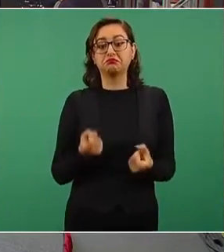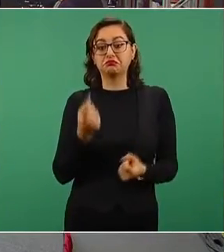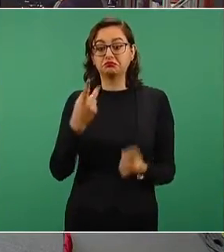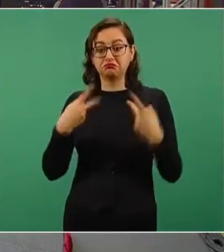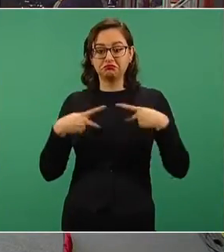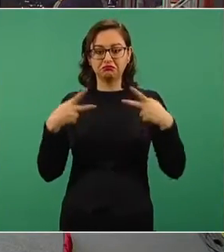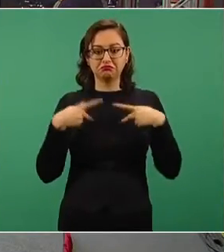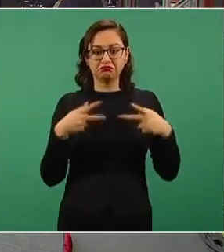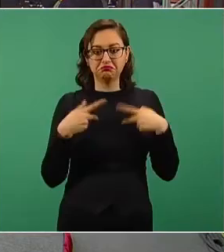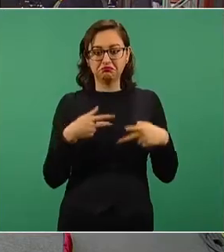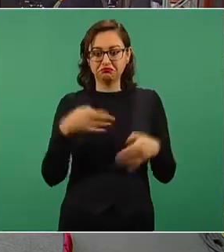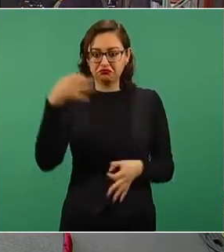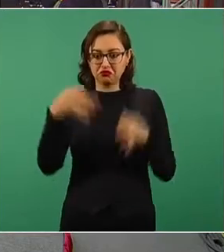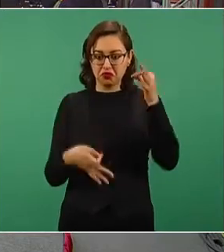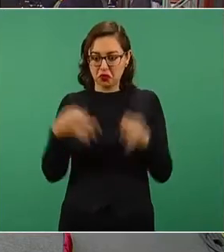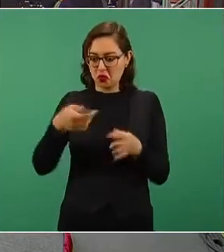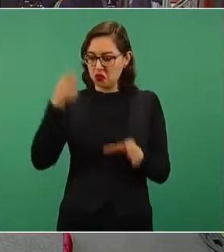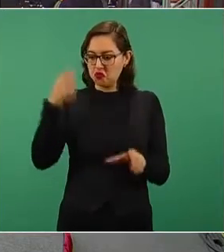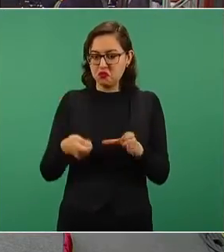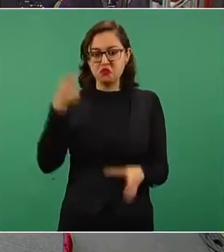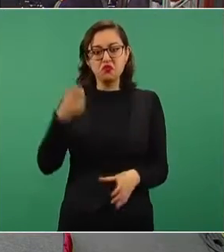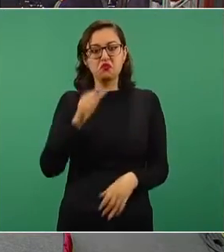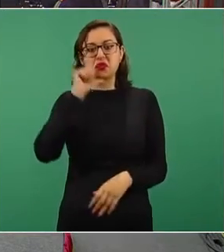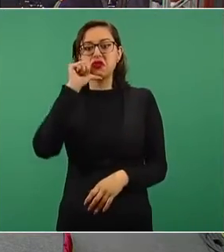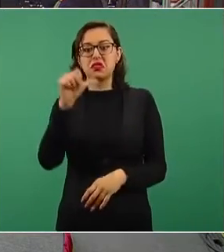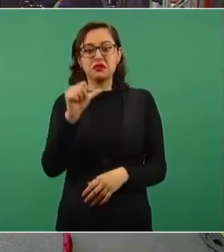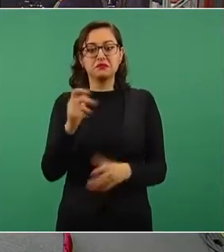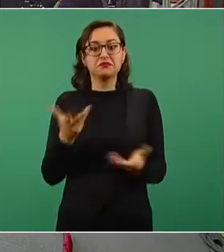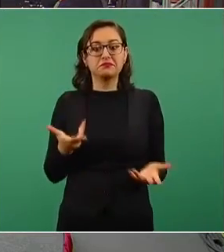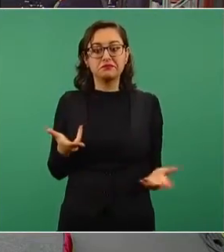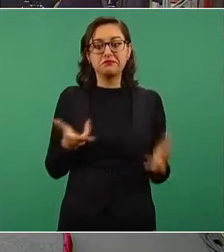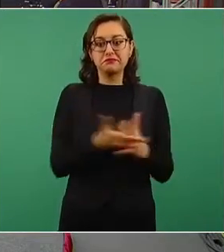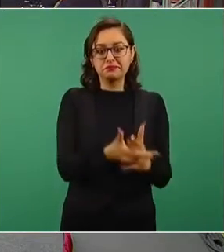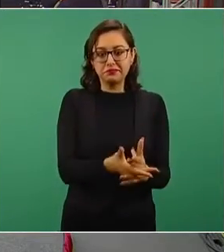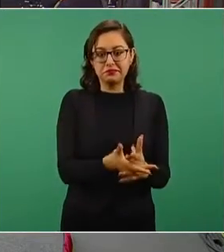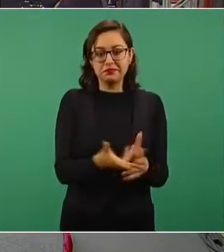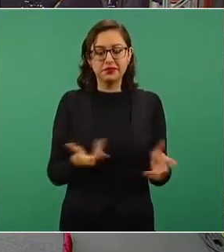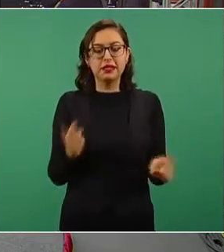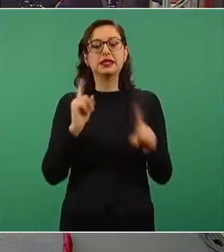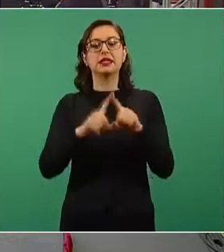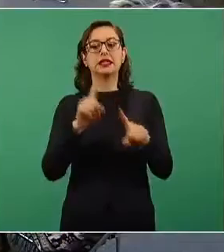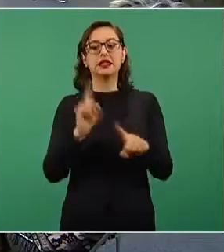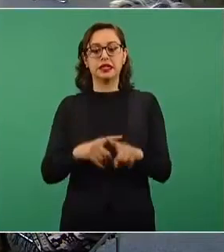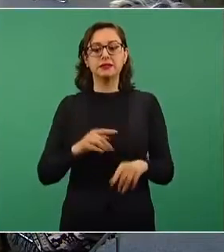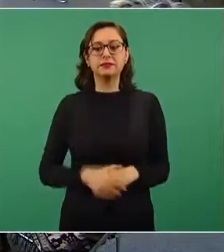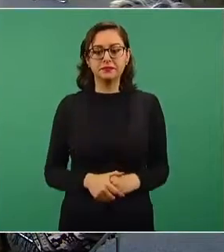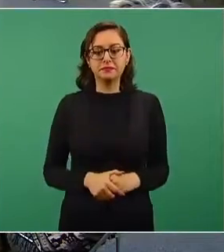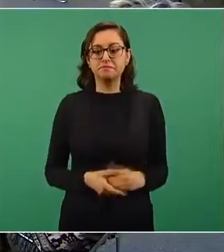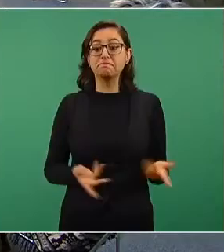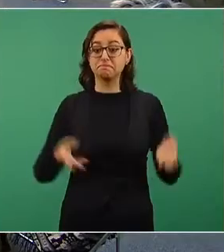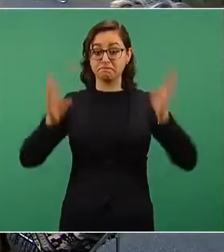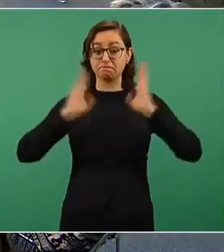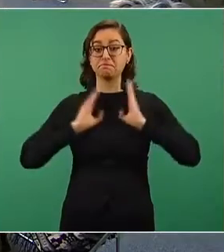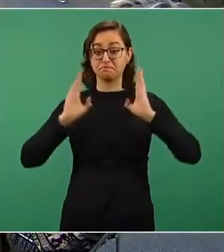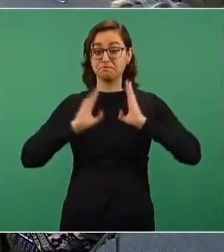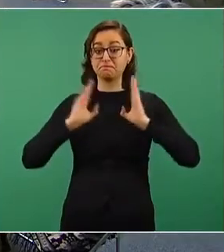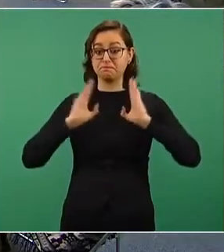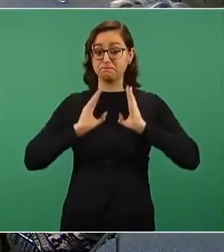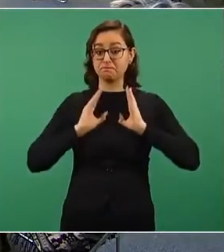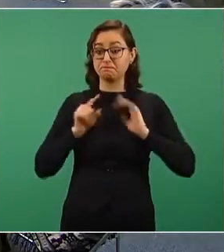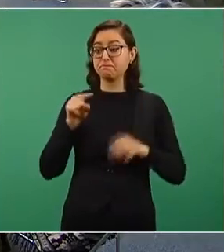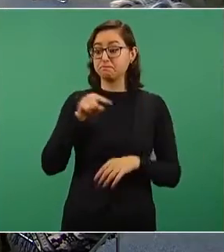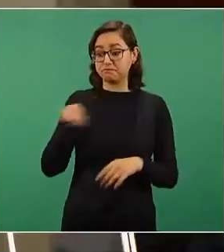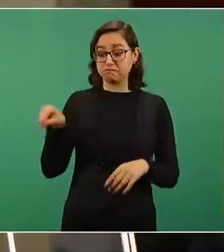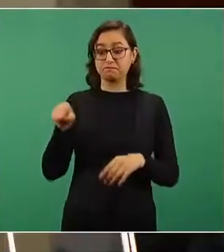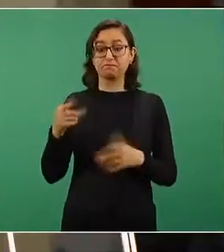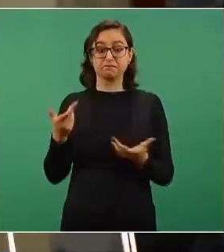extrajudicial, la primera en su gobierno, perpetrada por el ejército mexicano, hoy, hace